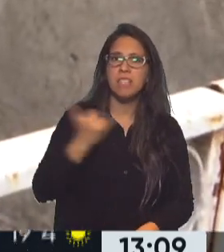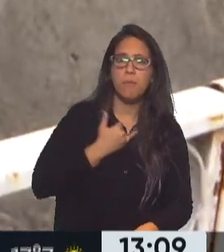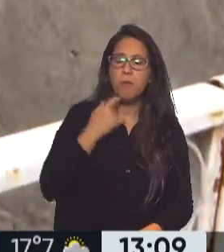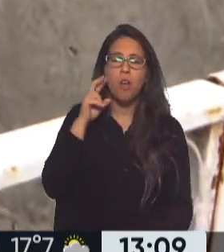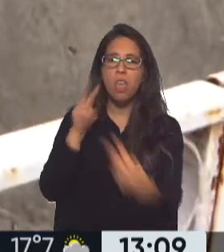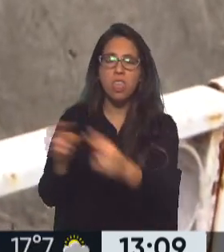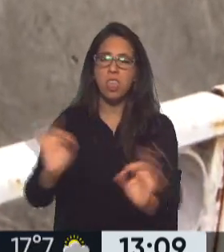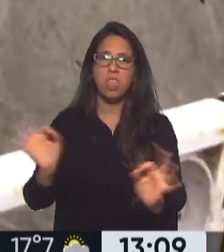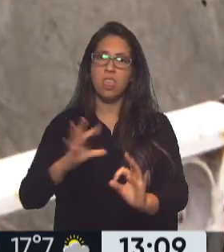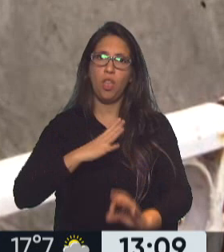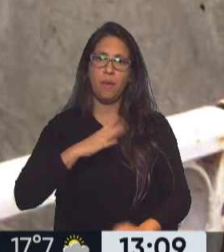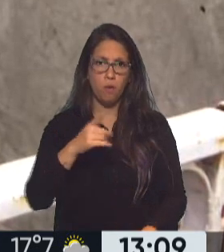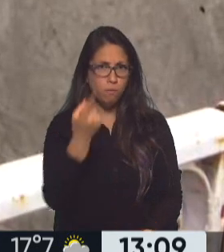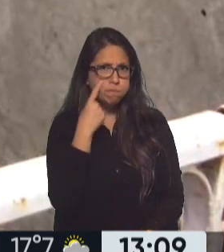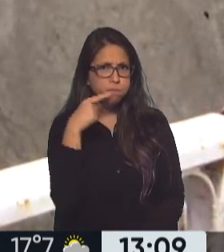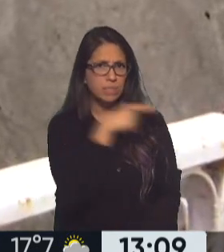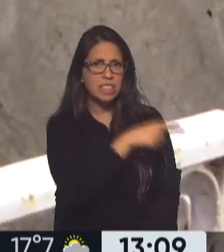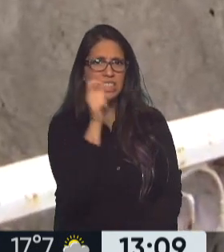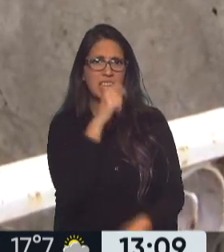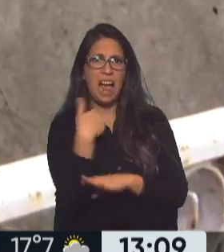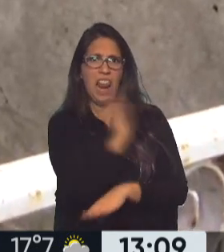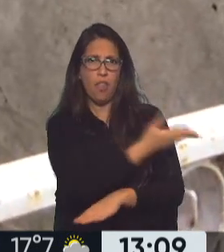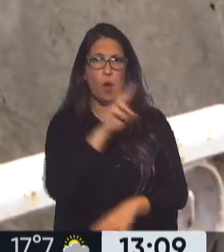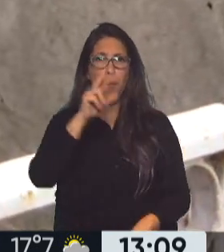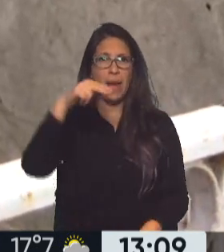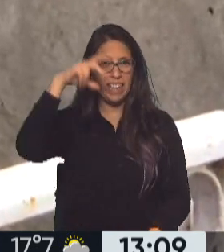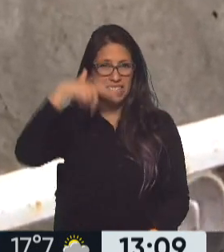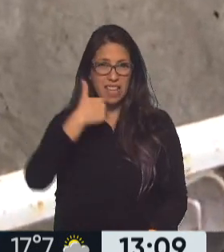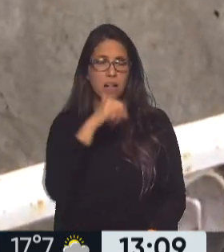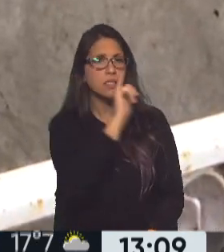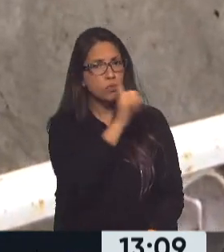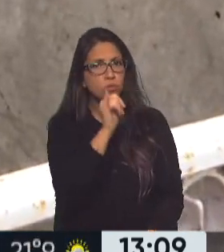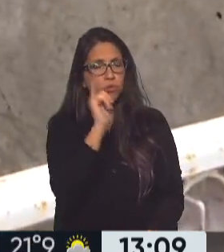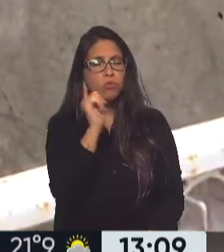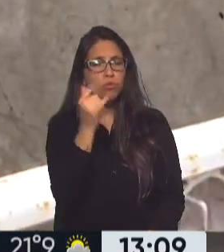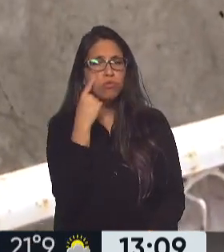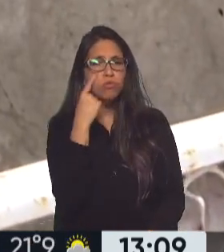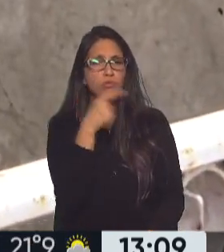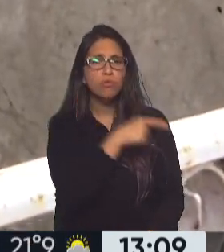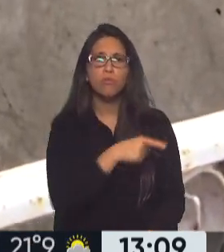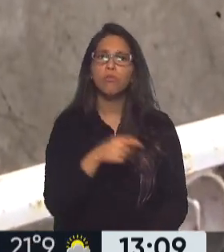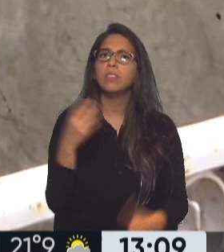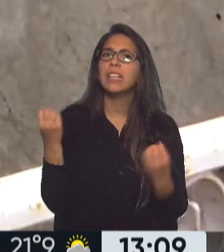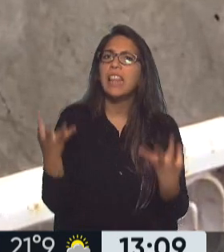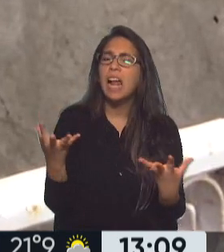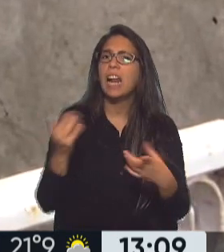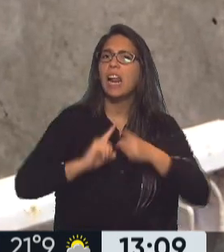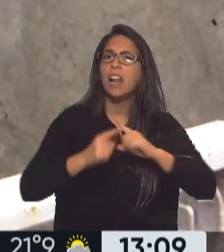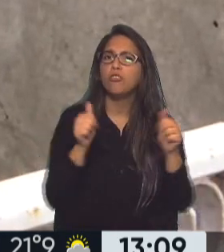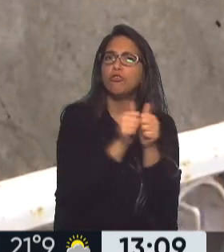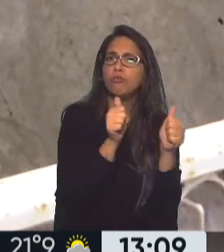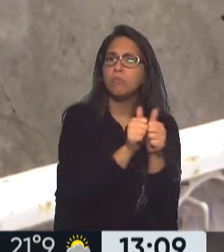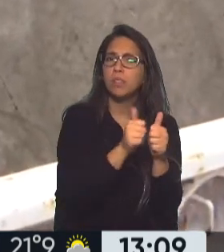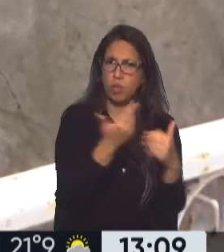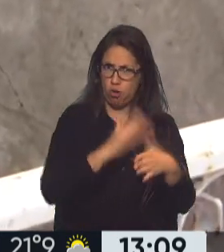vi. ¿Usted la conocía, la chica que iba acá al lado, Vanessa, es el nombre? Sí. ¿Cómo es? ¿Qué tipo de relación tenía? Porque